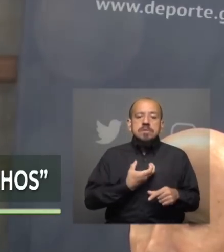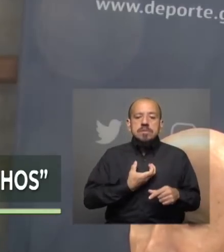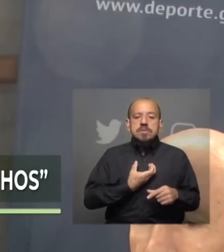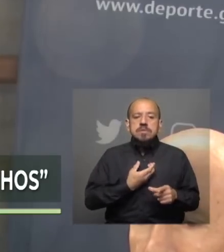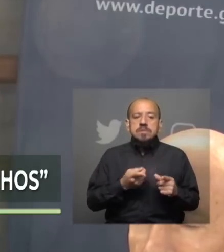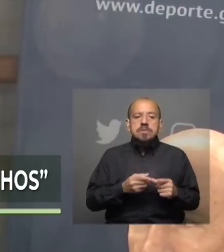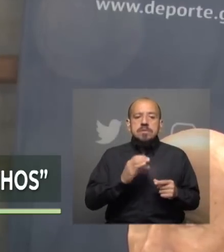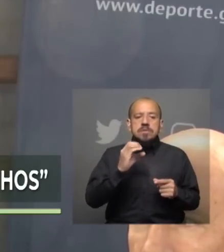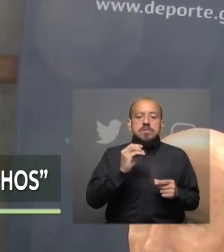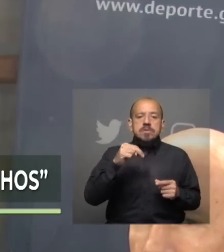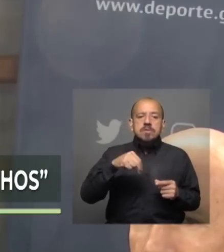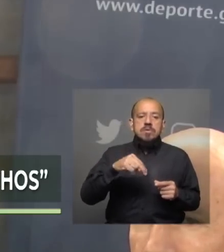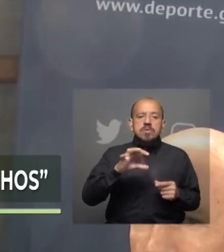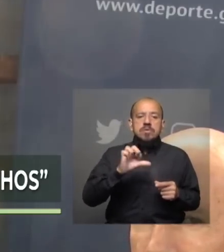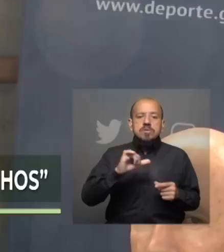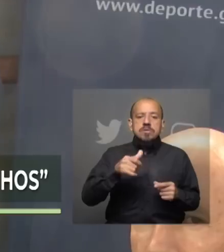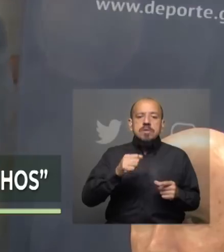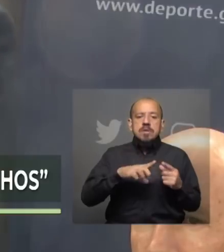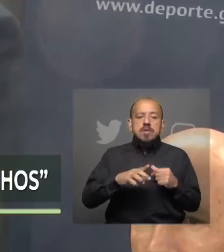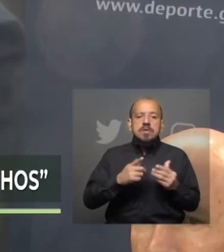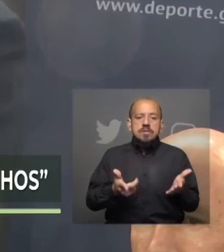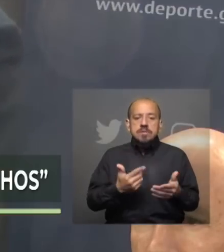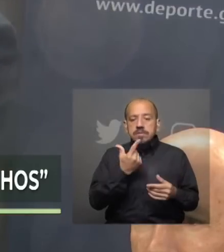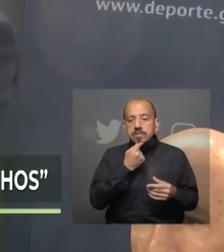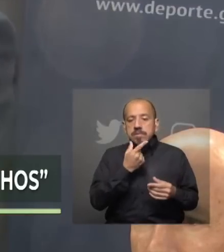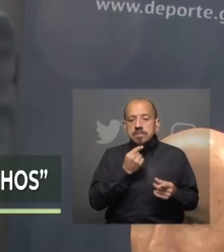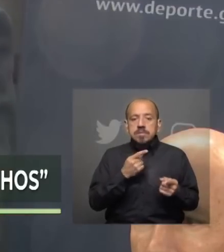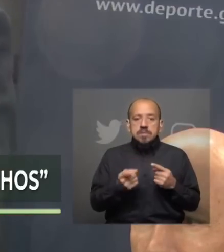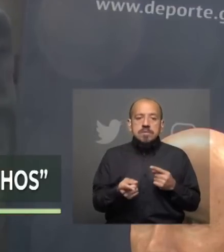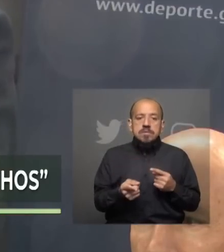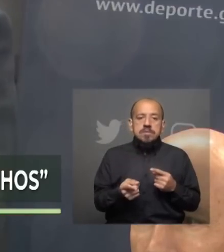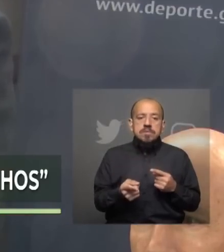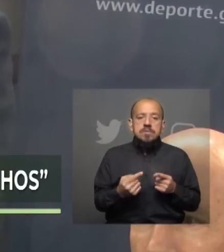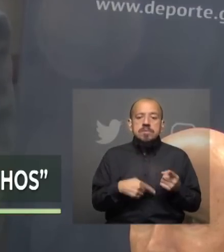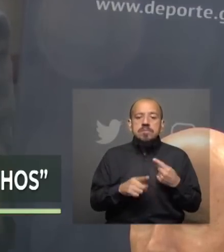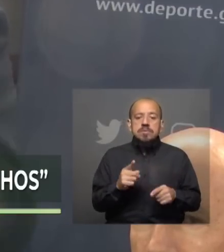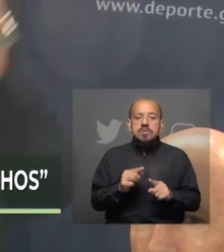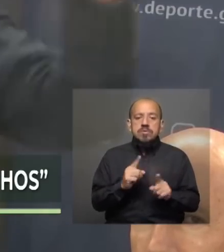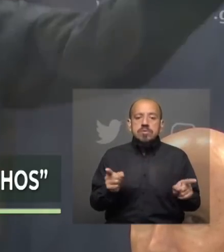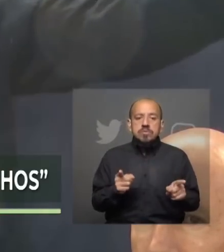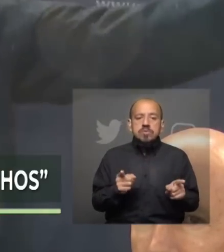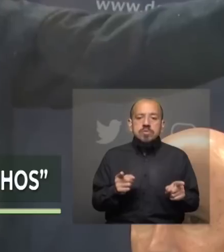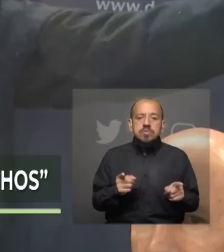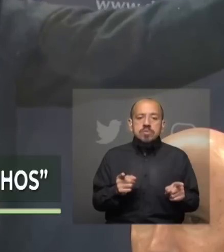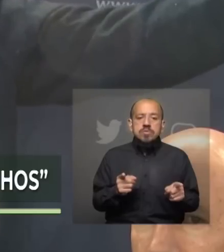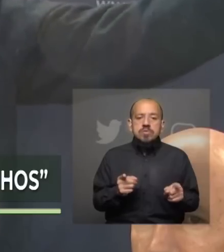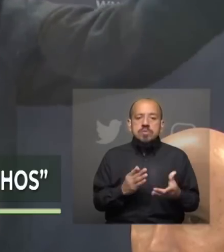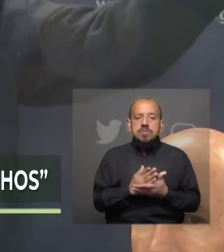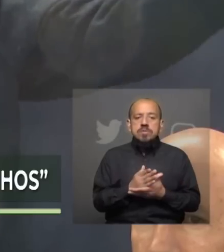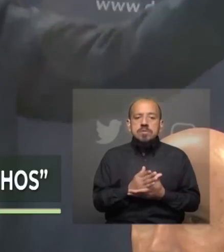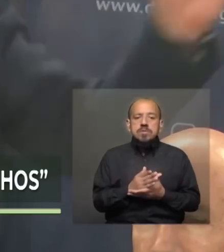concejales están siempre como eso parece simple pero no siempre es escuchado